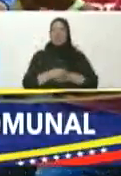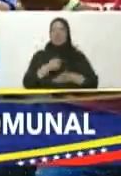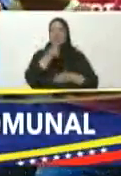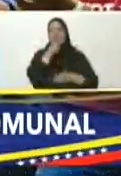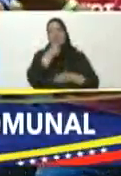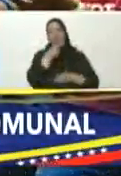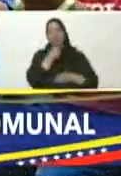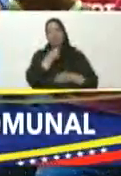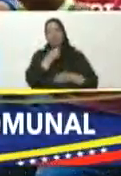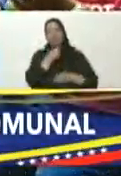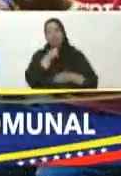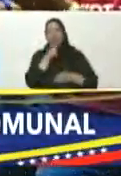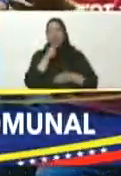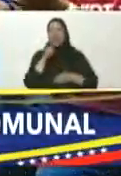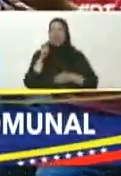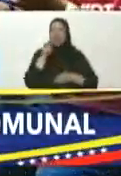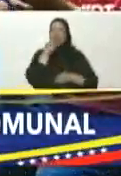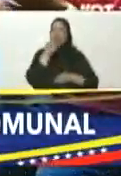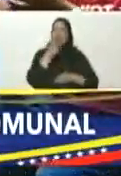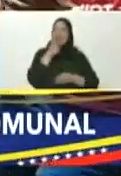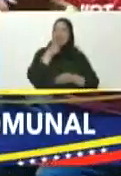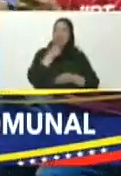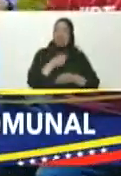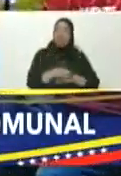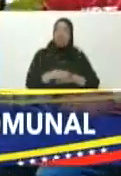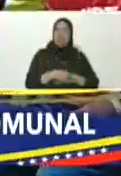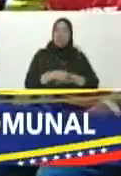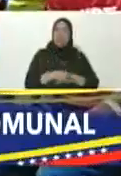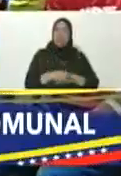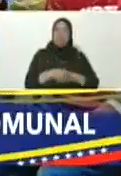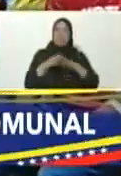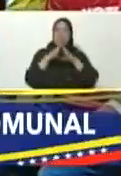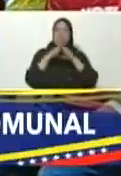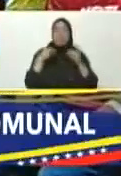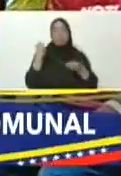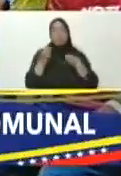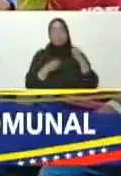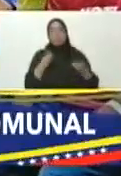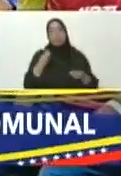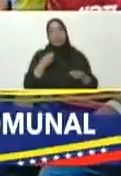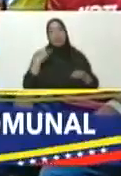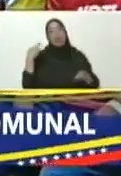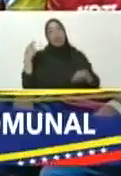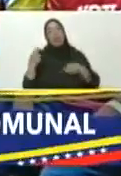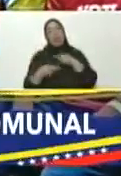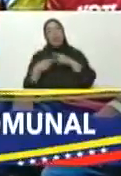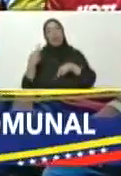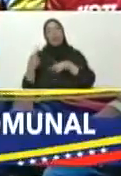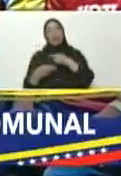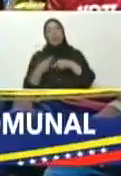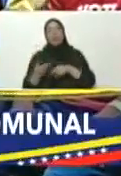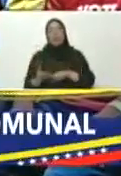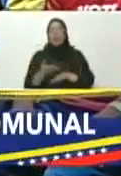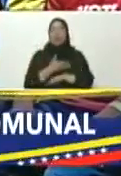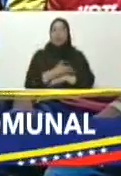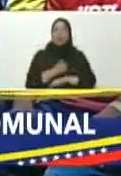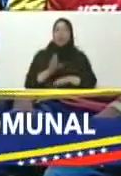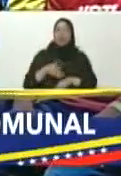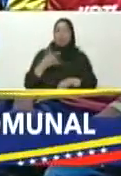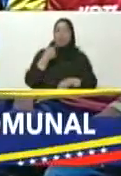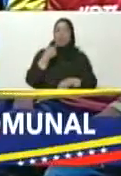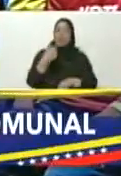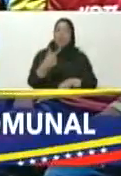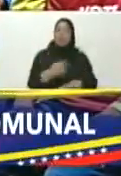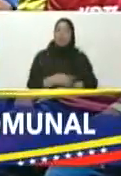porque Carabobo, a pesar de todo lo que ha hecho la contrarrevolución, podemos decir que